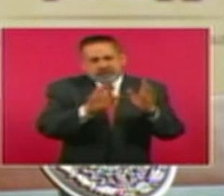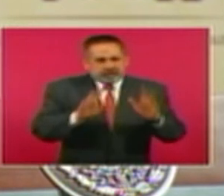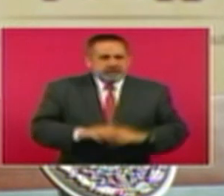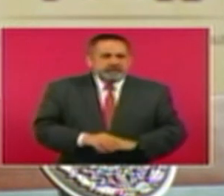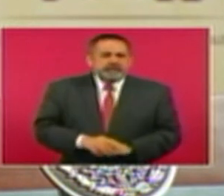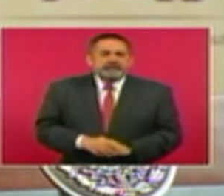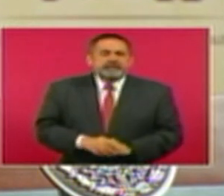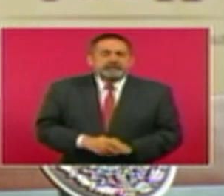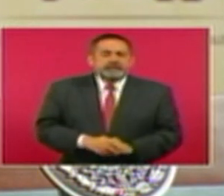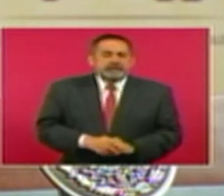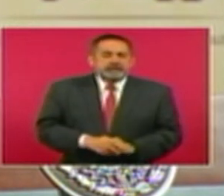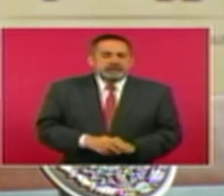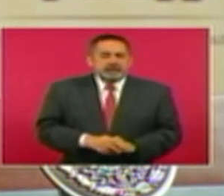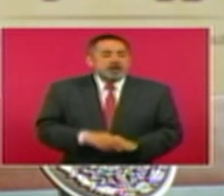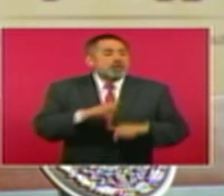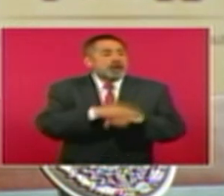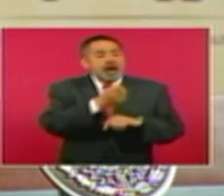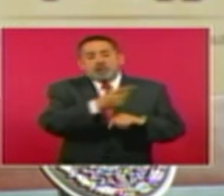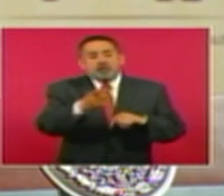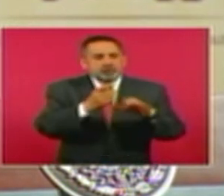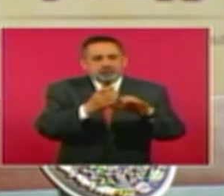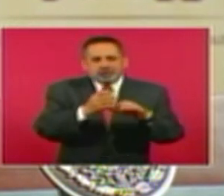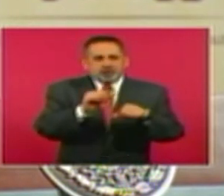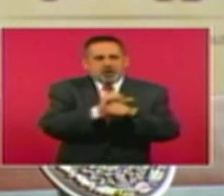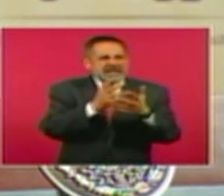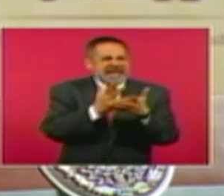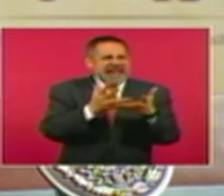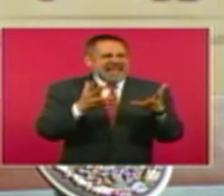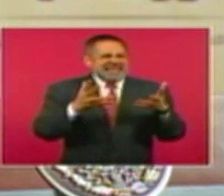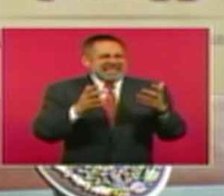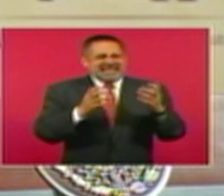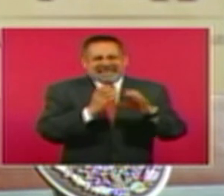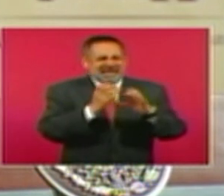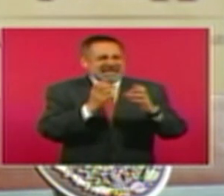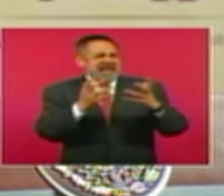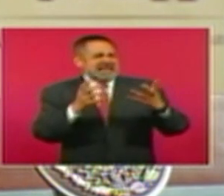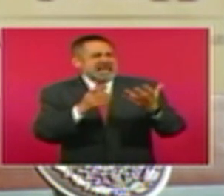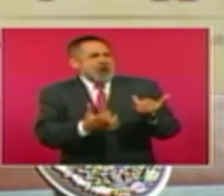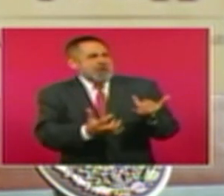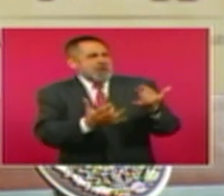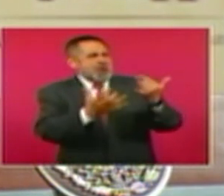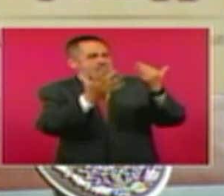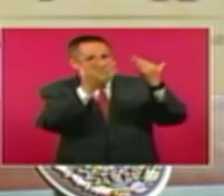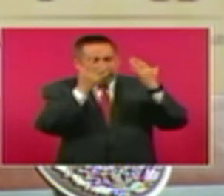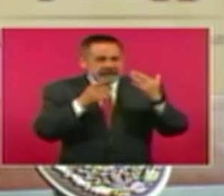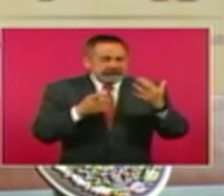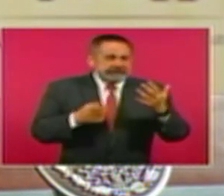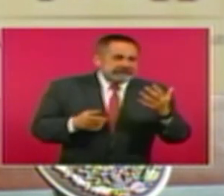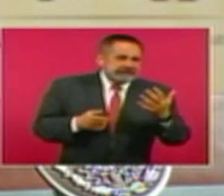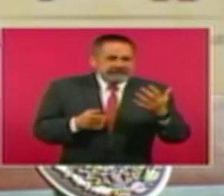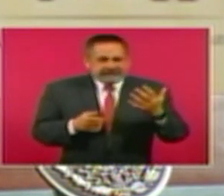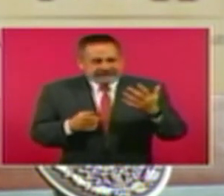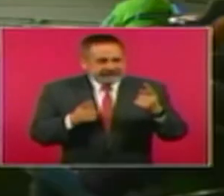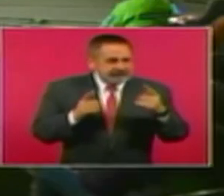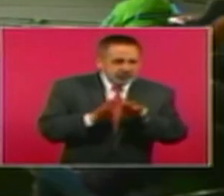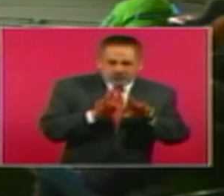definir y es el proceso en que ellos están, en que si lo enviarán en extradición a los Estados Unidos en base al pedido que ha